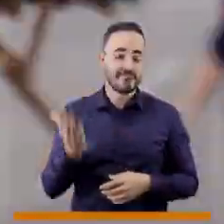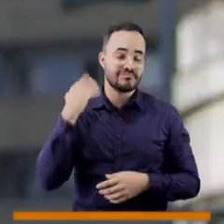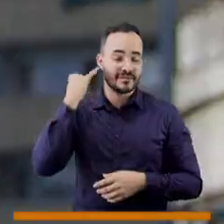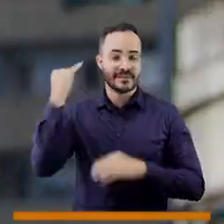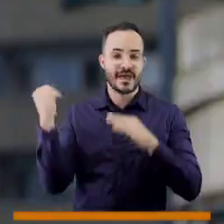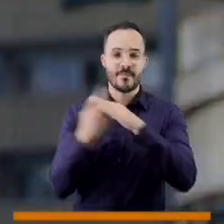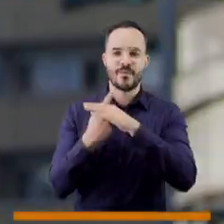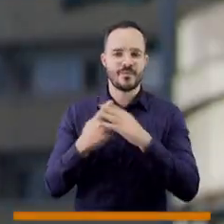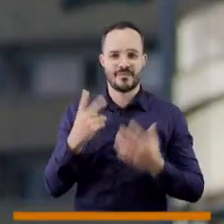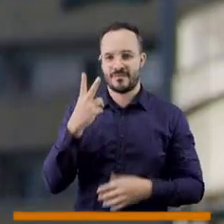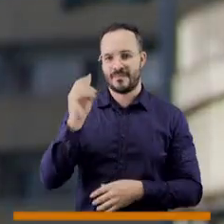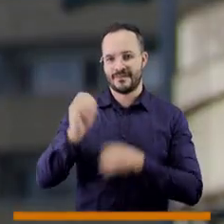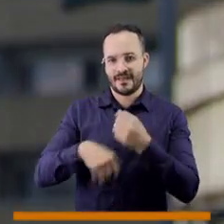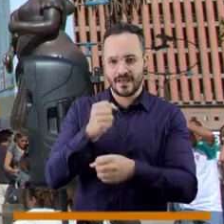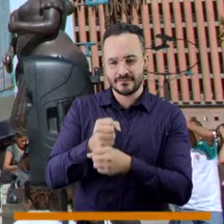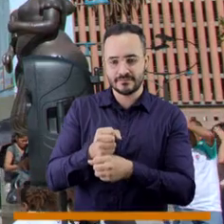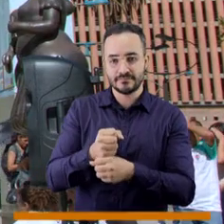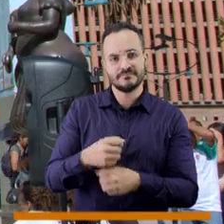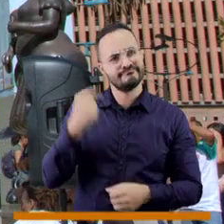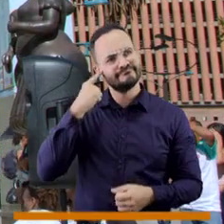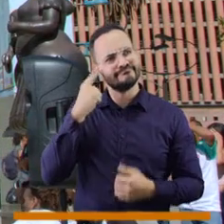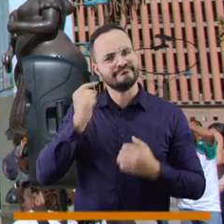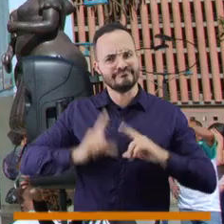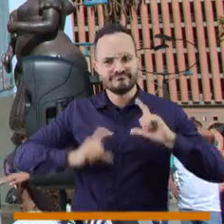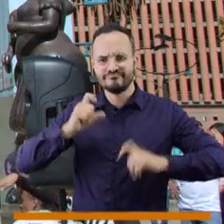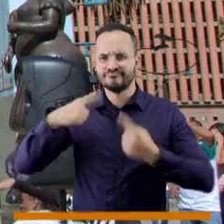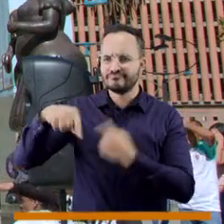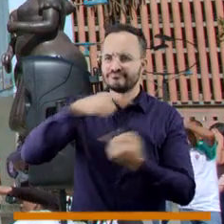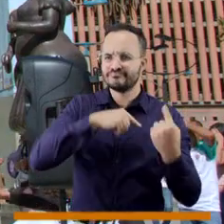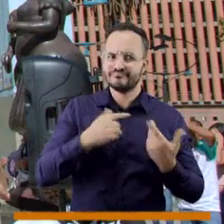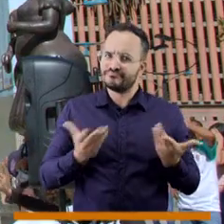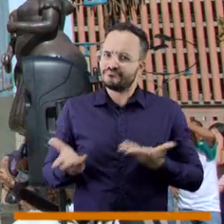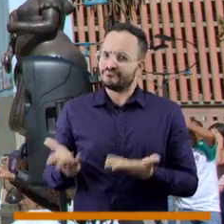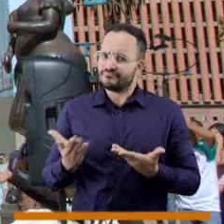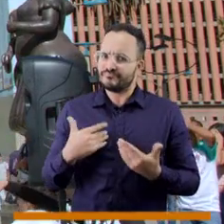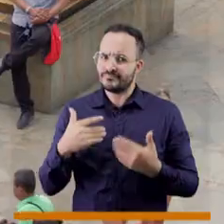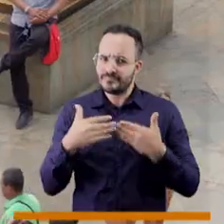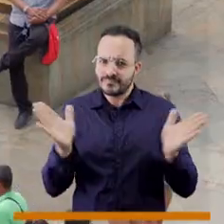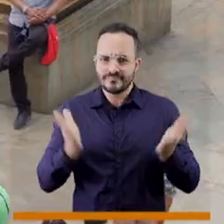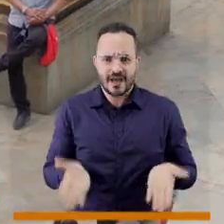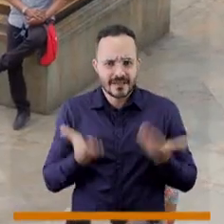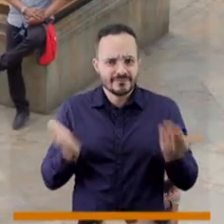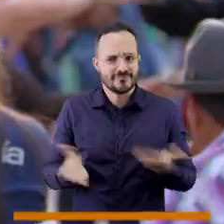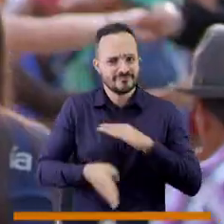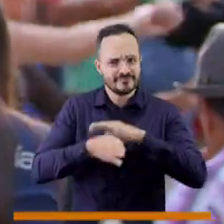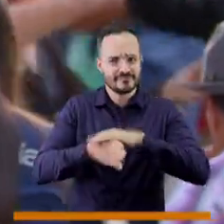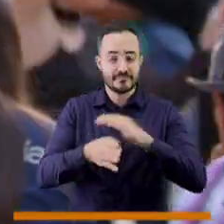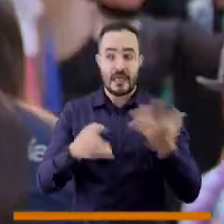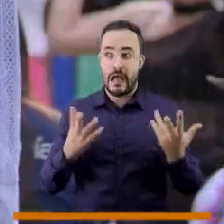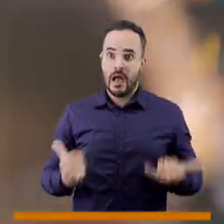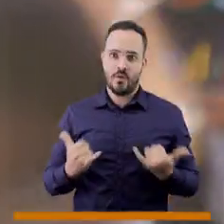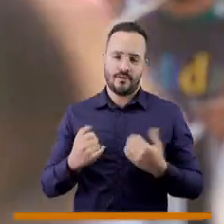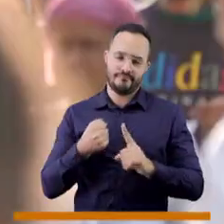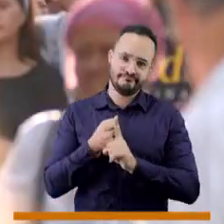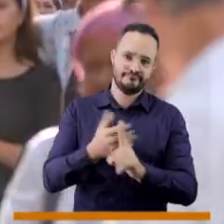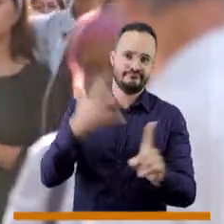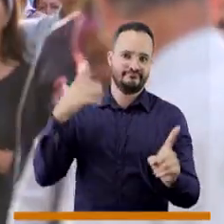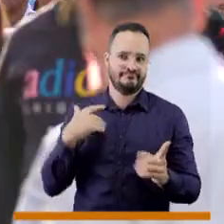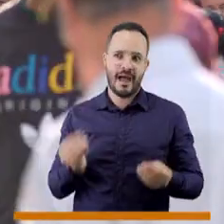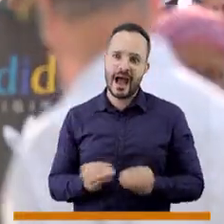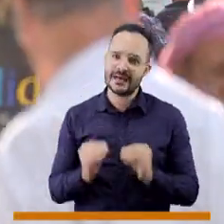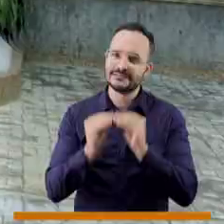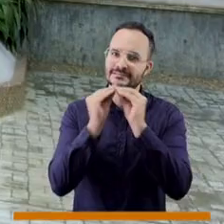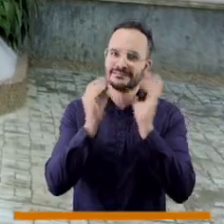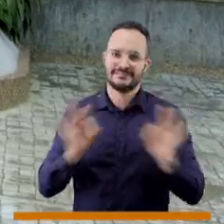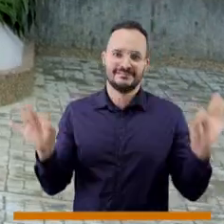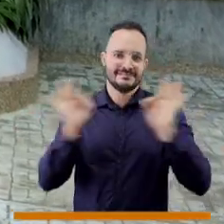hace 20 años que tenemos operación, siempre hemos creído en el turismo. Siempre lo hemos creído. Y ahora le hemos atinado porque Medellín tiene un auge y,